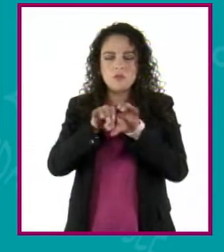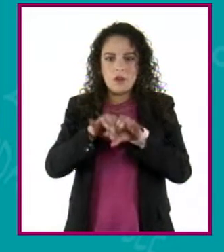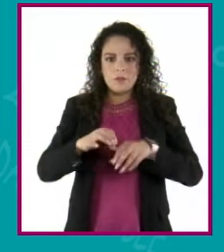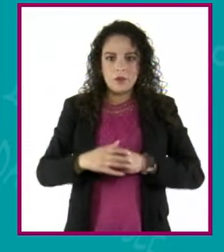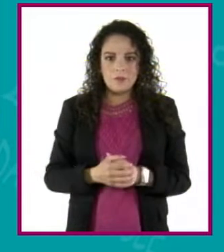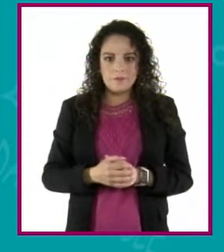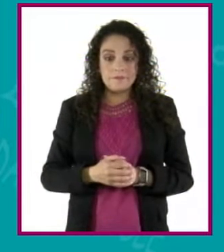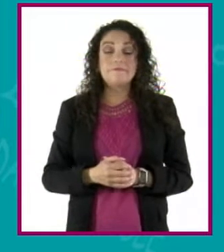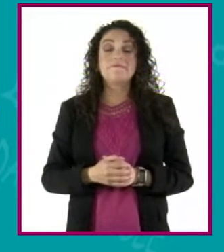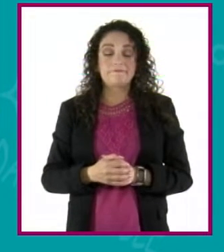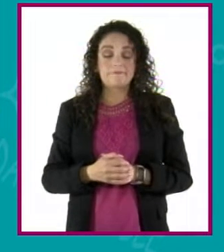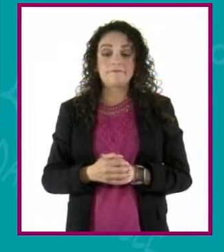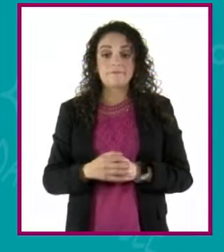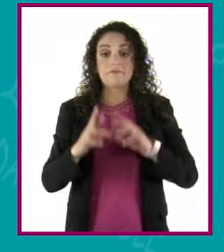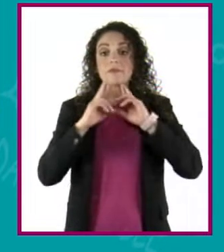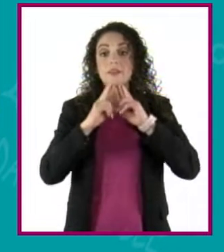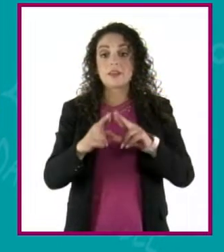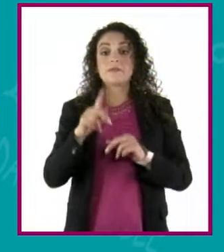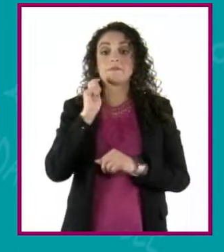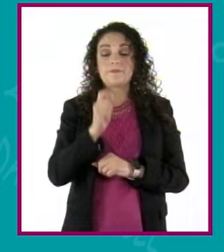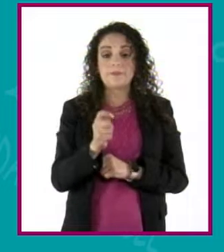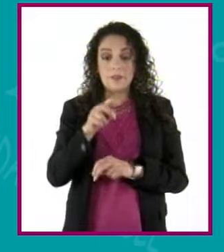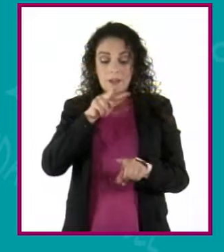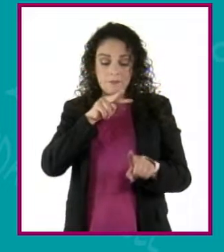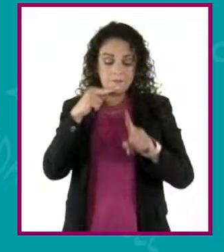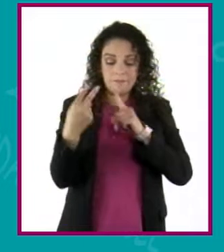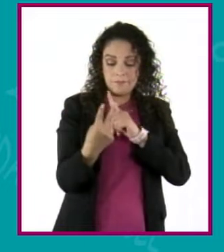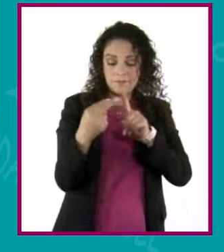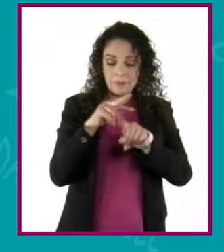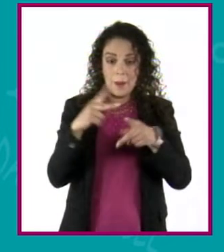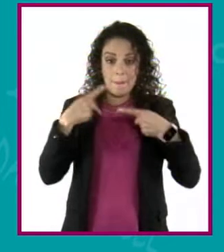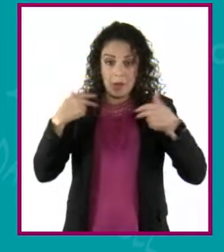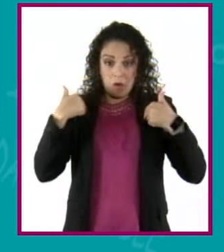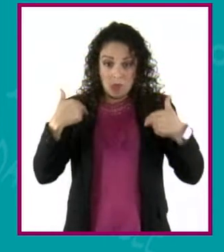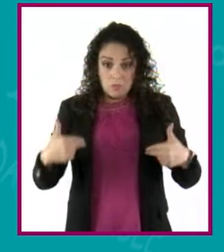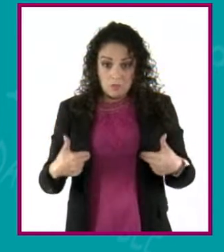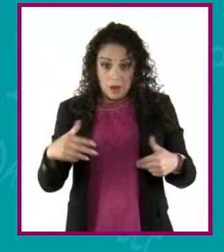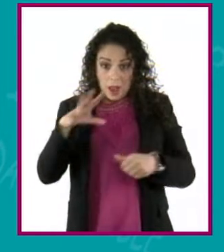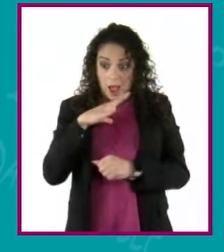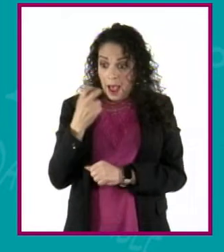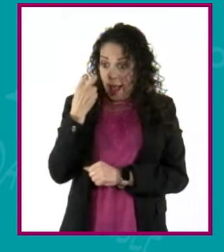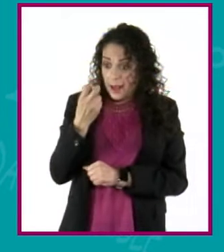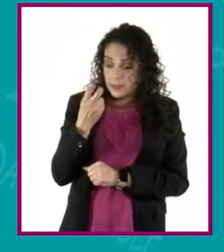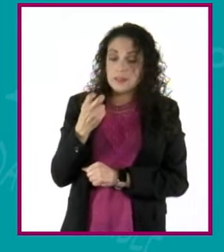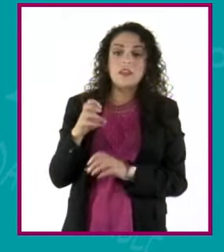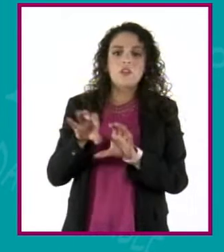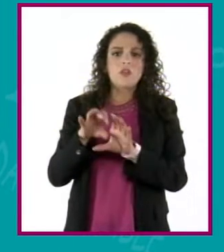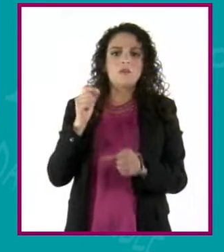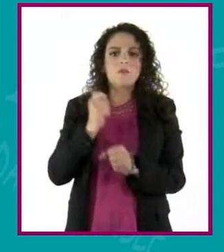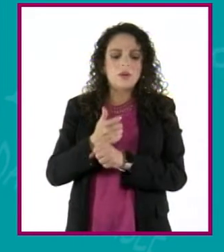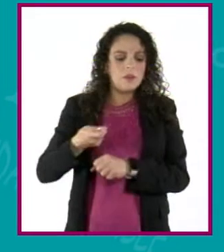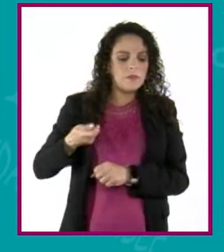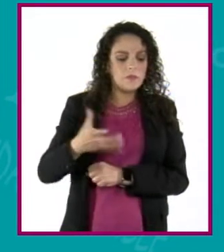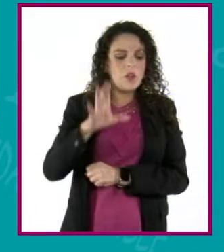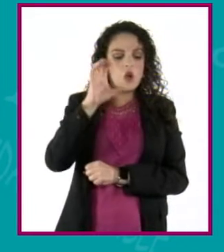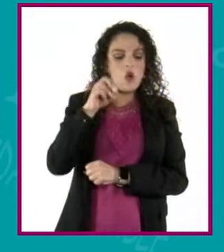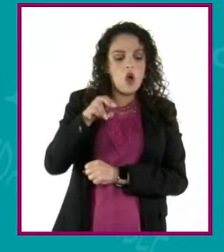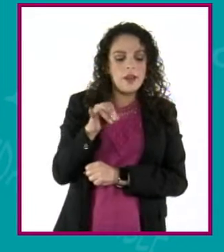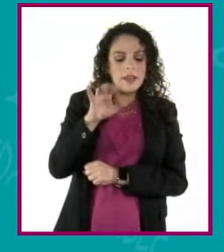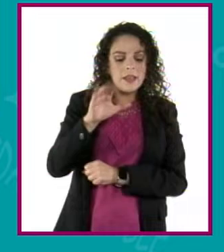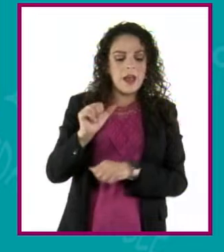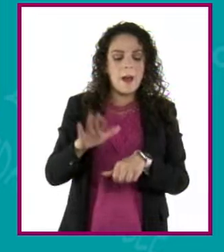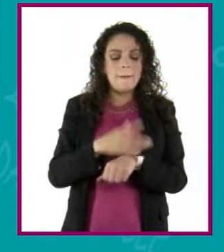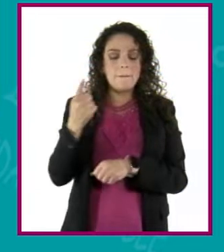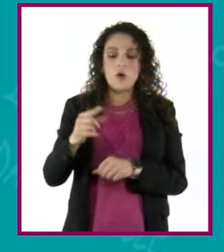El resultado se aproxima a la visión obtenida si el ojo humano estuviera situado en dicho punto. Se denomina cónica pues la proyección de las